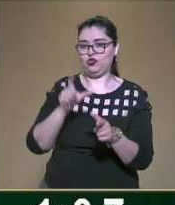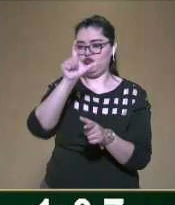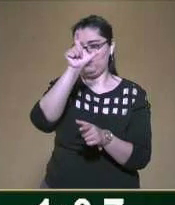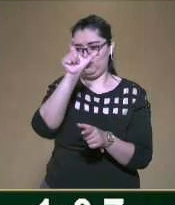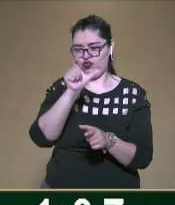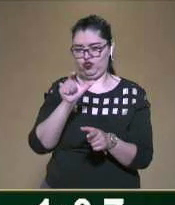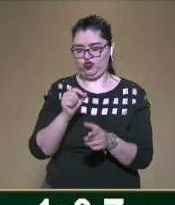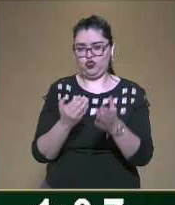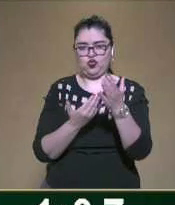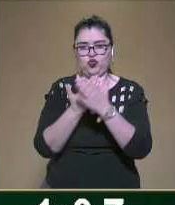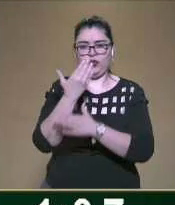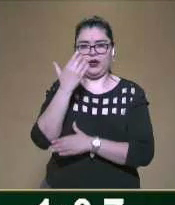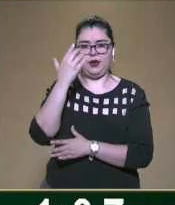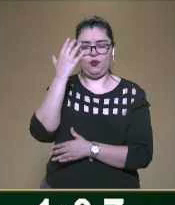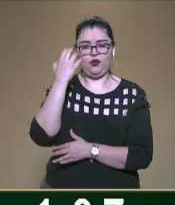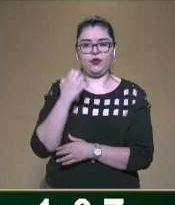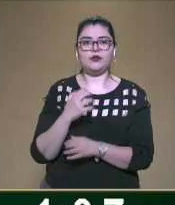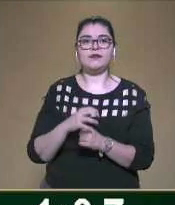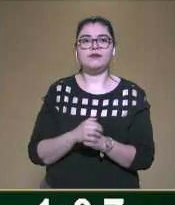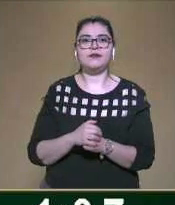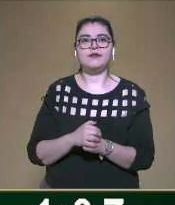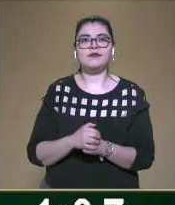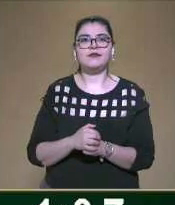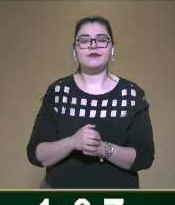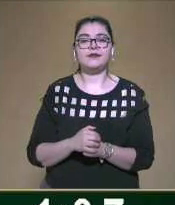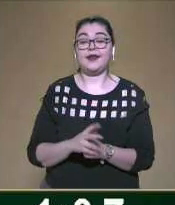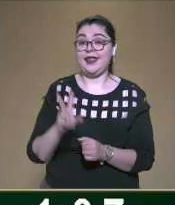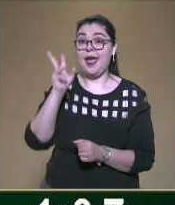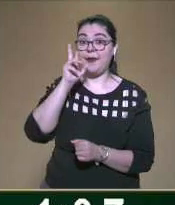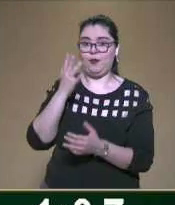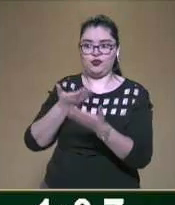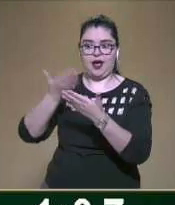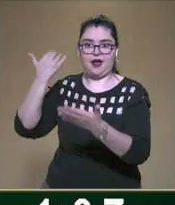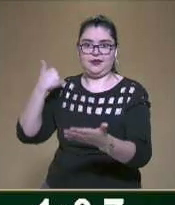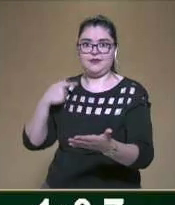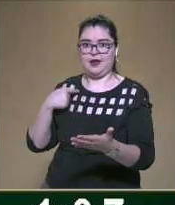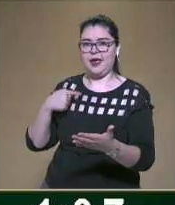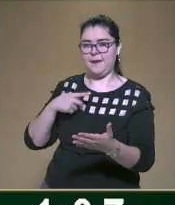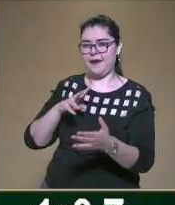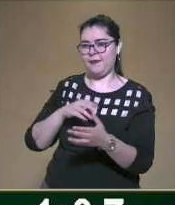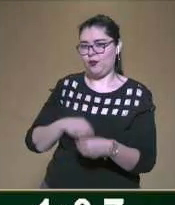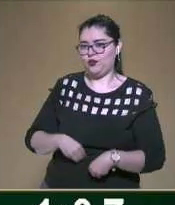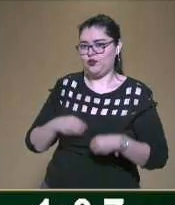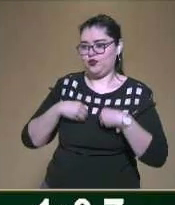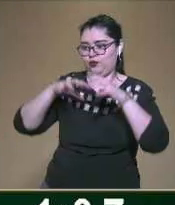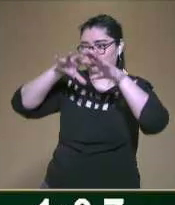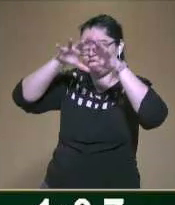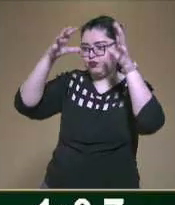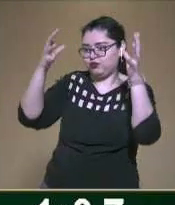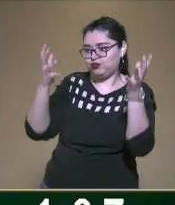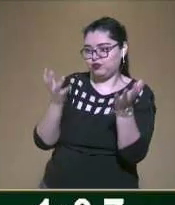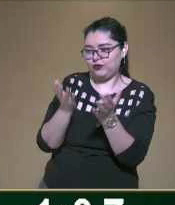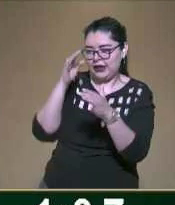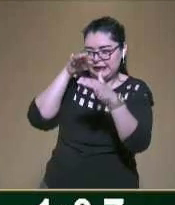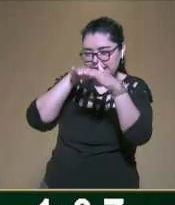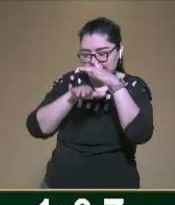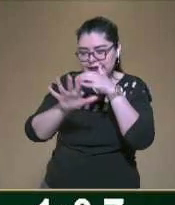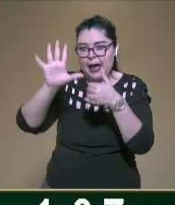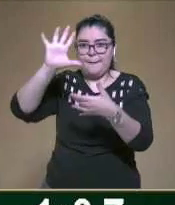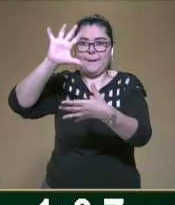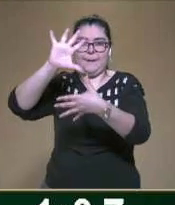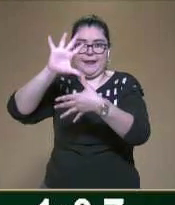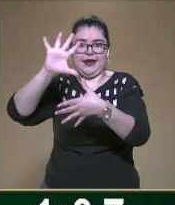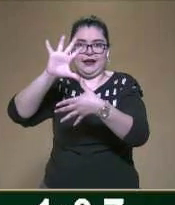vimos, vivimos en un planeta Tierra. Sí. Vivimos en un continente América. En el continente americano